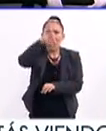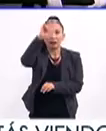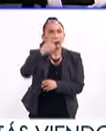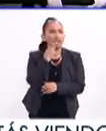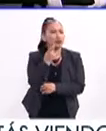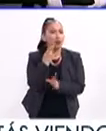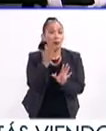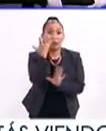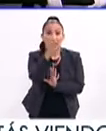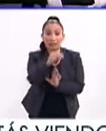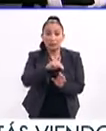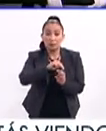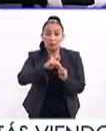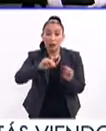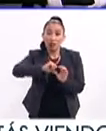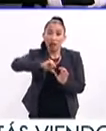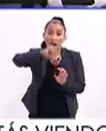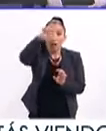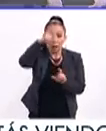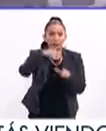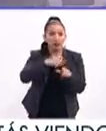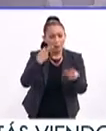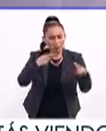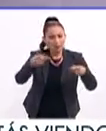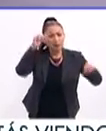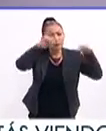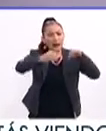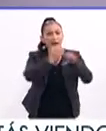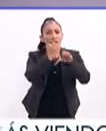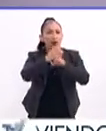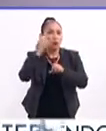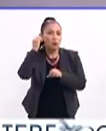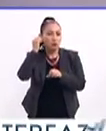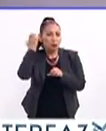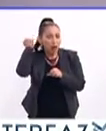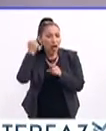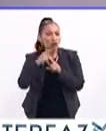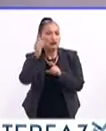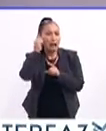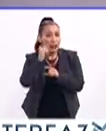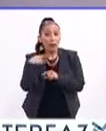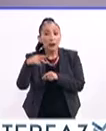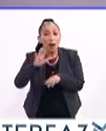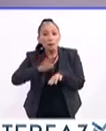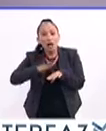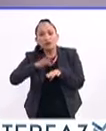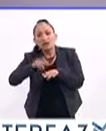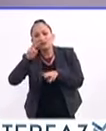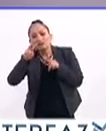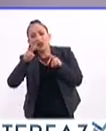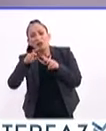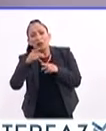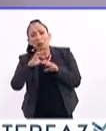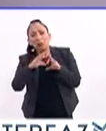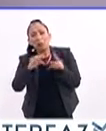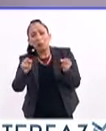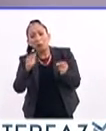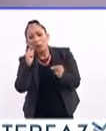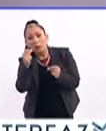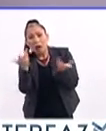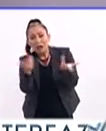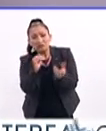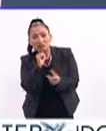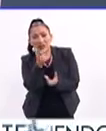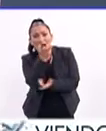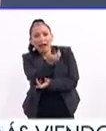estamos hablando de más de 10 metros y que se siguen elaborando en estados como Morelos, como Guerrero, pero que cada vez pues se dejan de